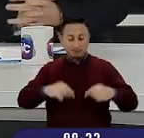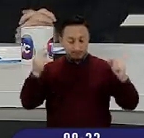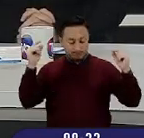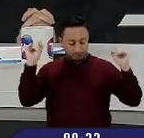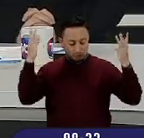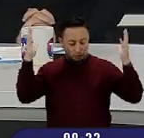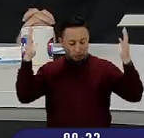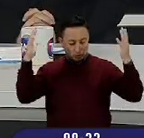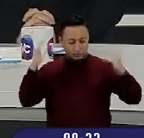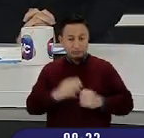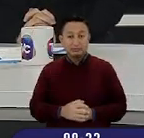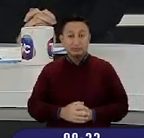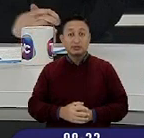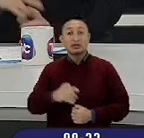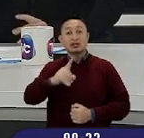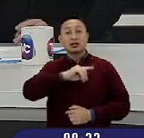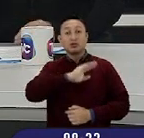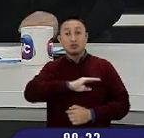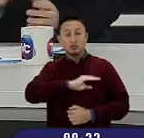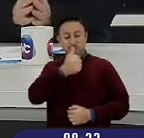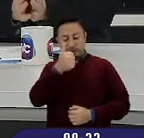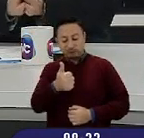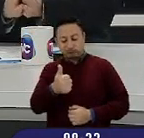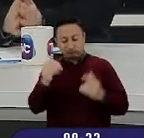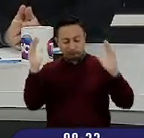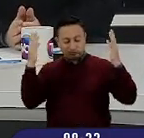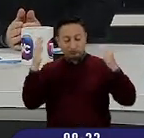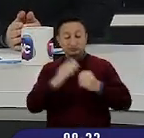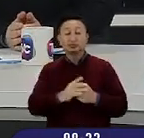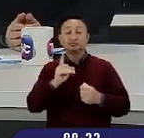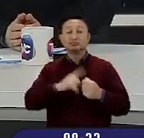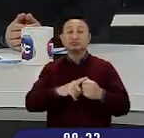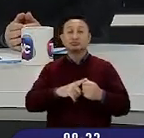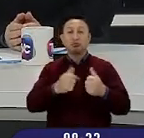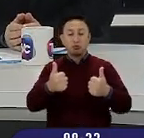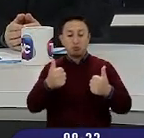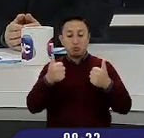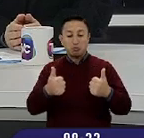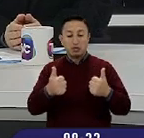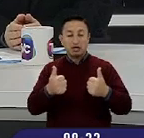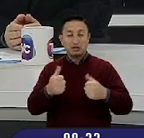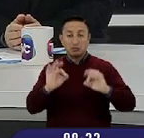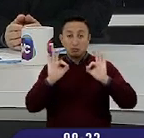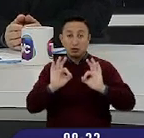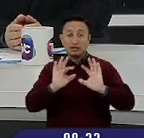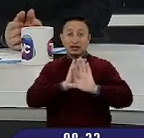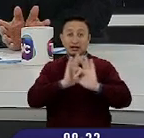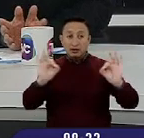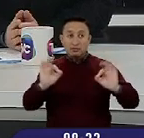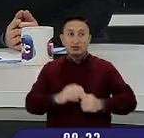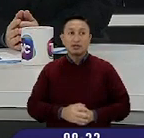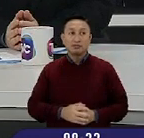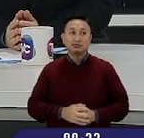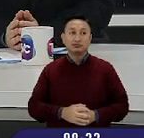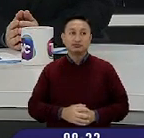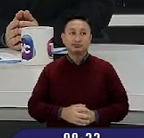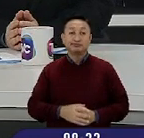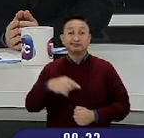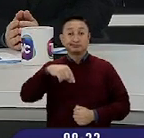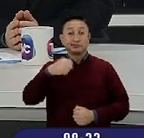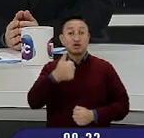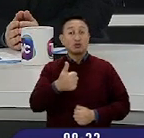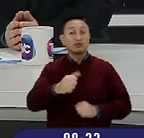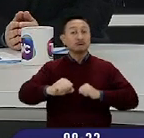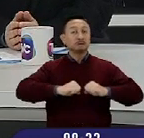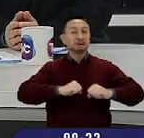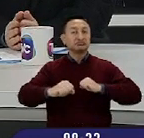Dieguito, porque se lo merecen. Hay que ir a eso, una ciudad sostenible, una ciudad limpia. Y este es un gran trabajo,